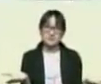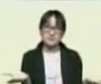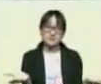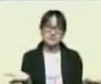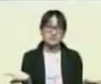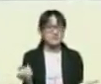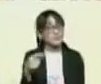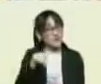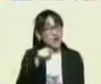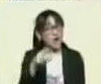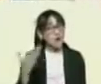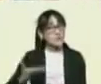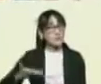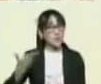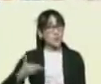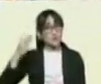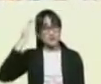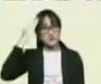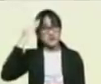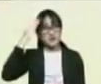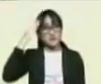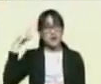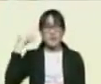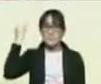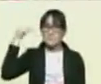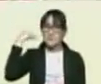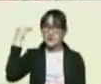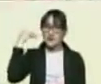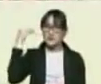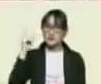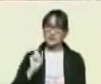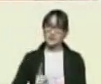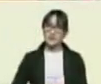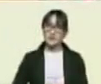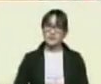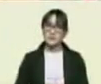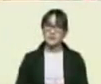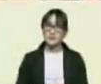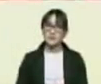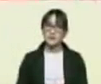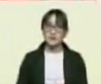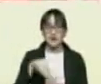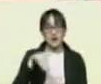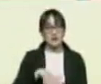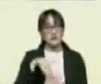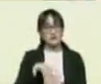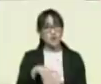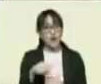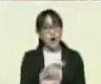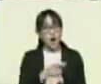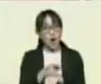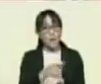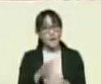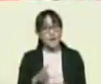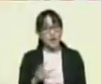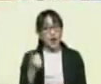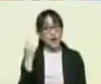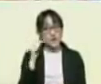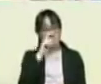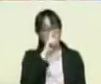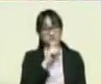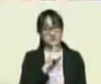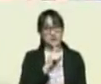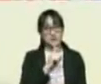Eso es importante que lo pensemos. Las elecciones para gobernadores fueron el año